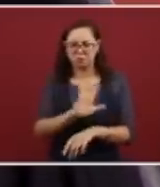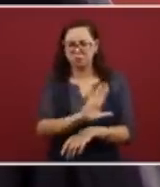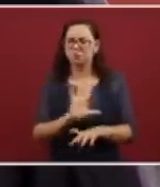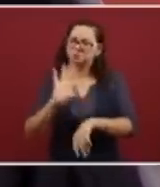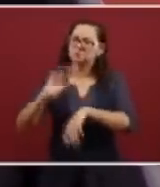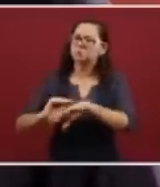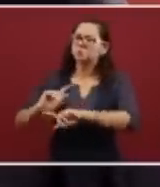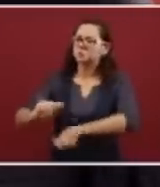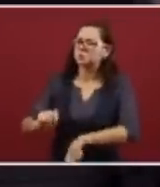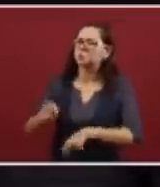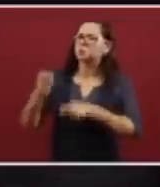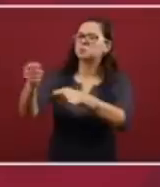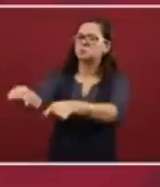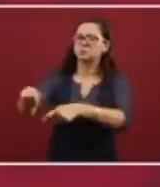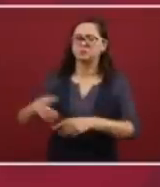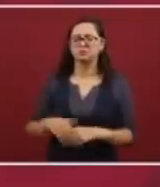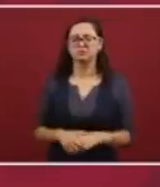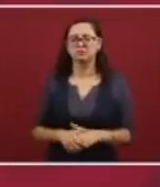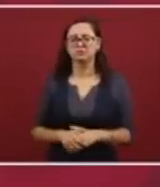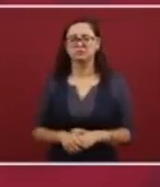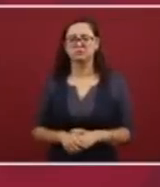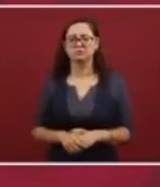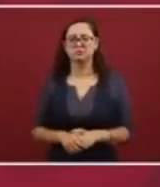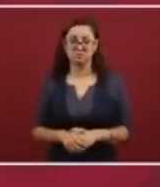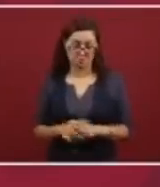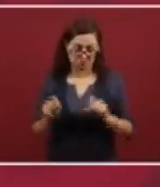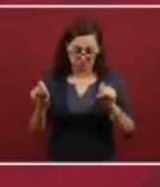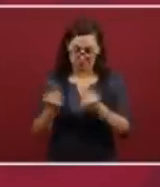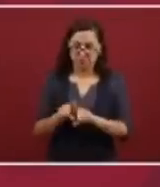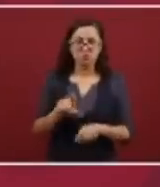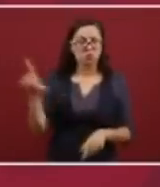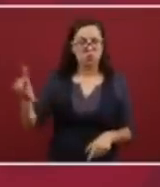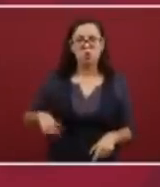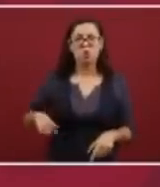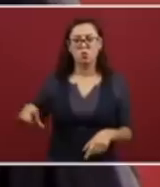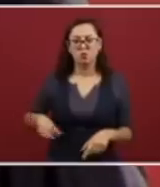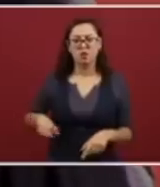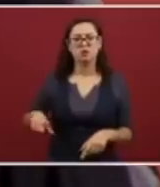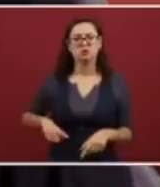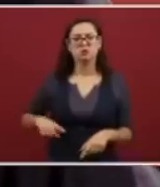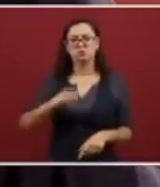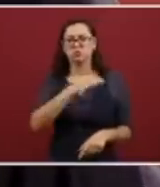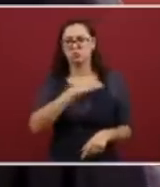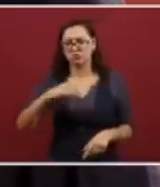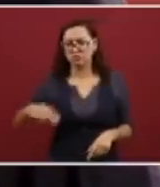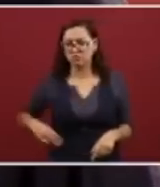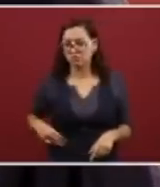inclusive a los gobiernos municipales